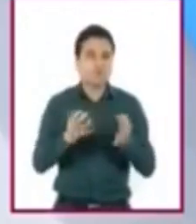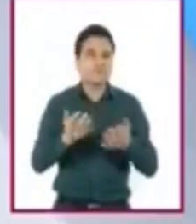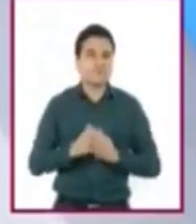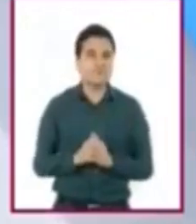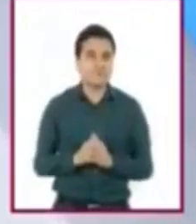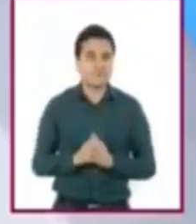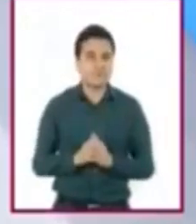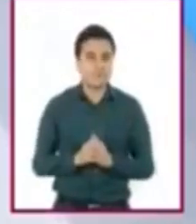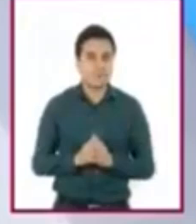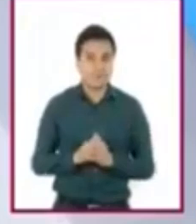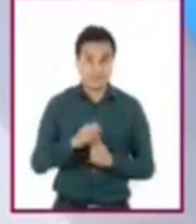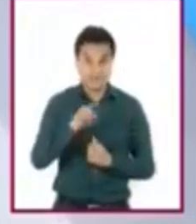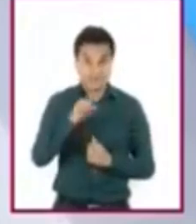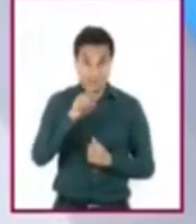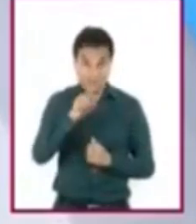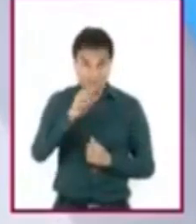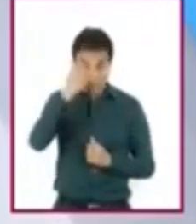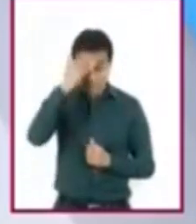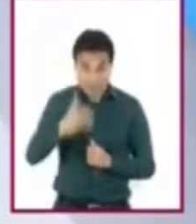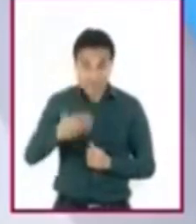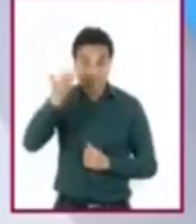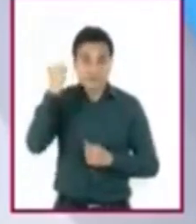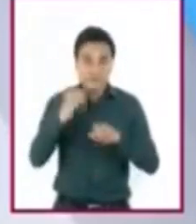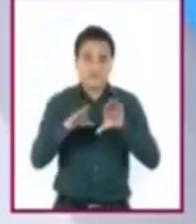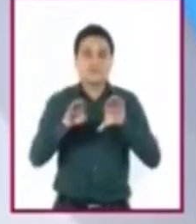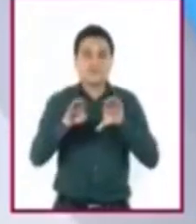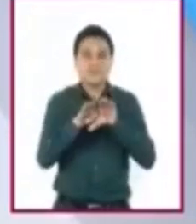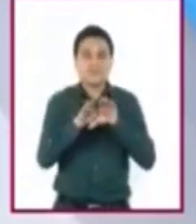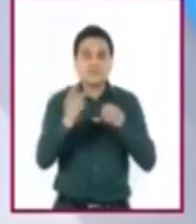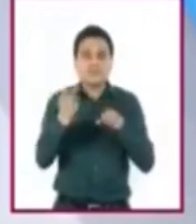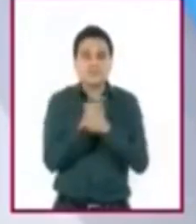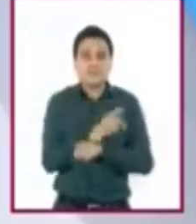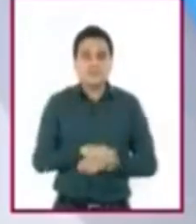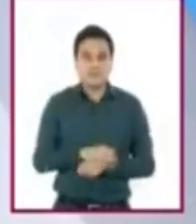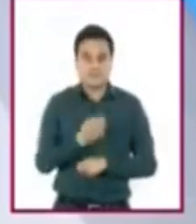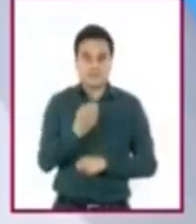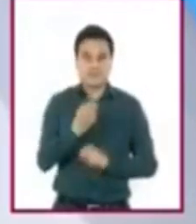lo que ocurrió? ¿Cómo resolverían este tema?